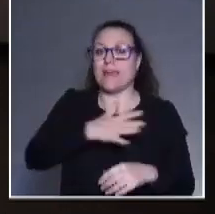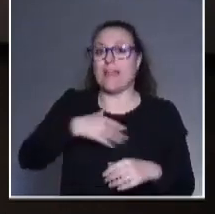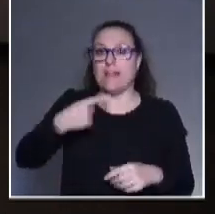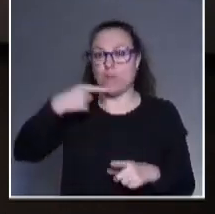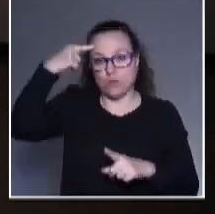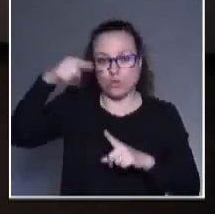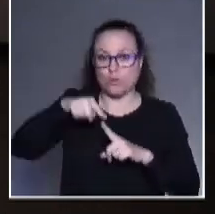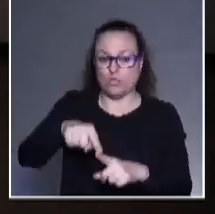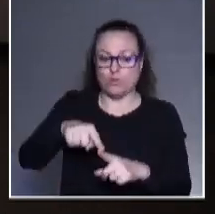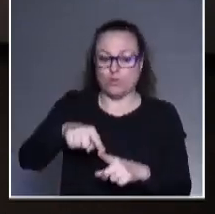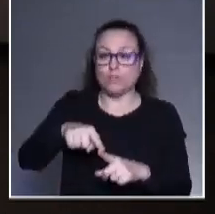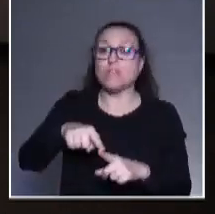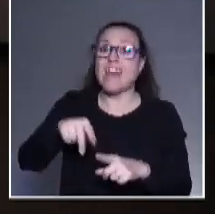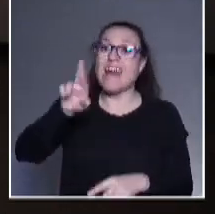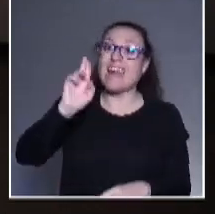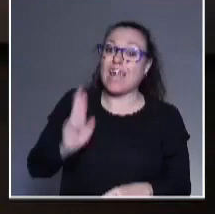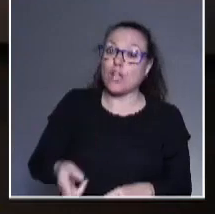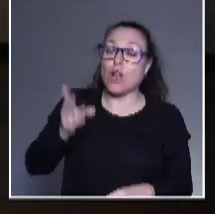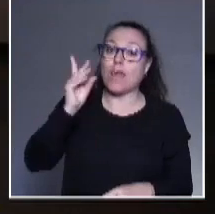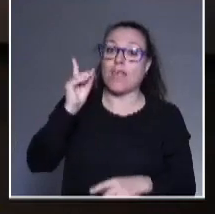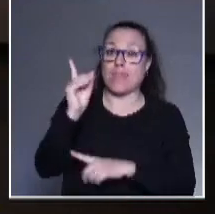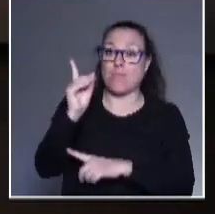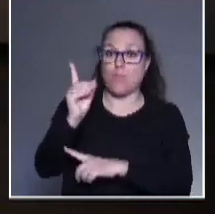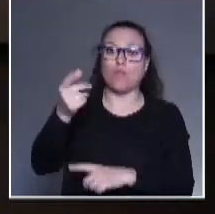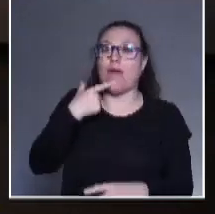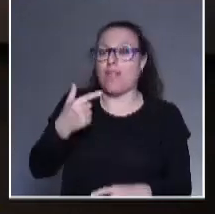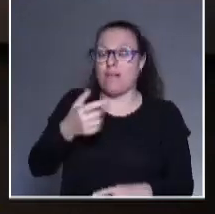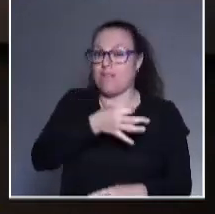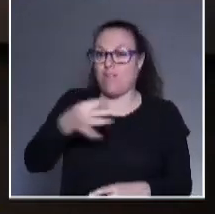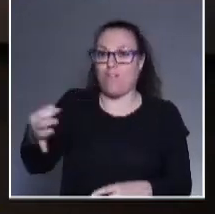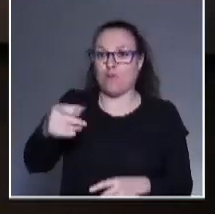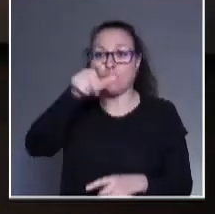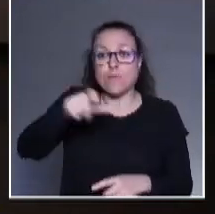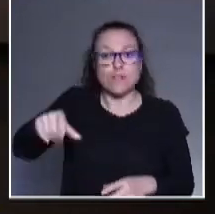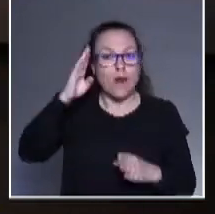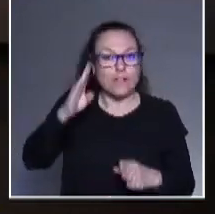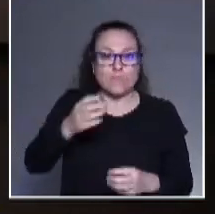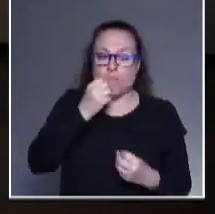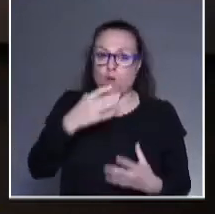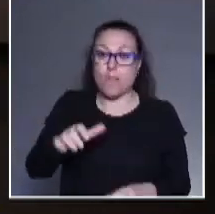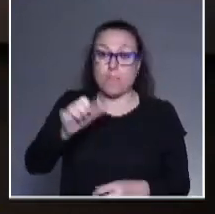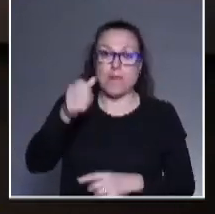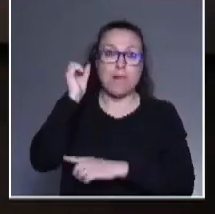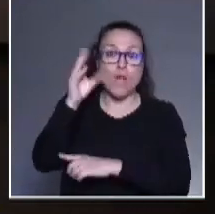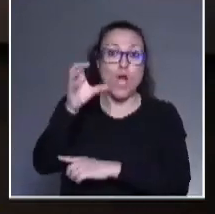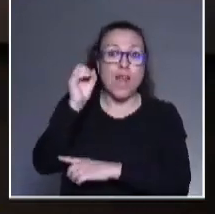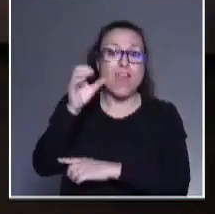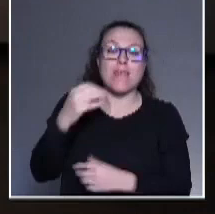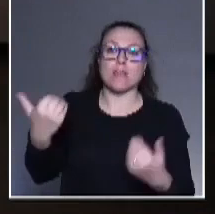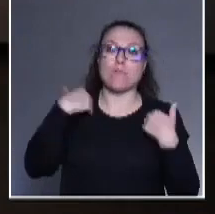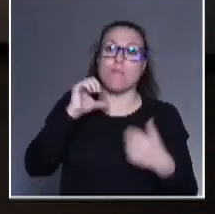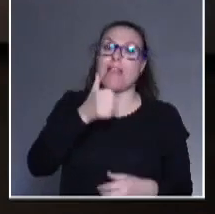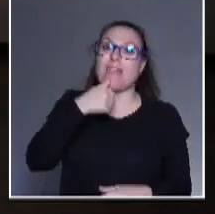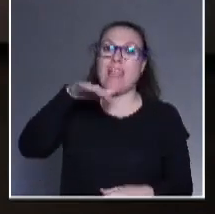Como decía el rector y la diputada, estamos en las mejores manos. Y la primera ponencia de hoy es a cargo de